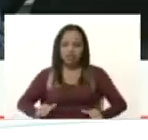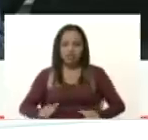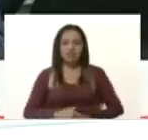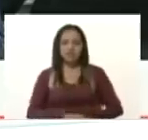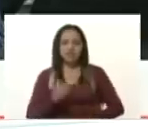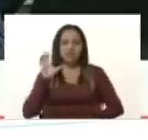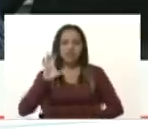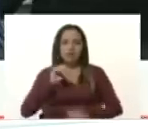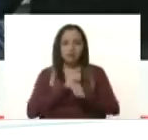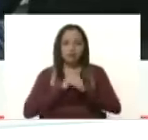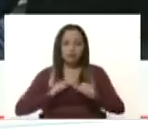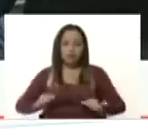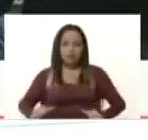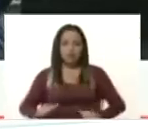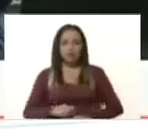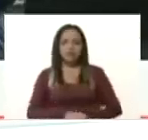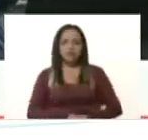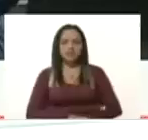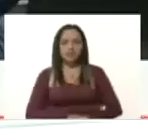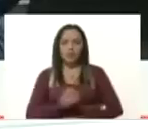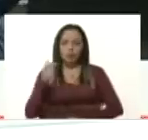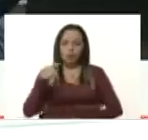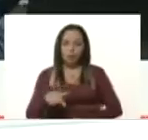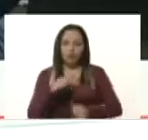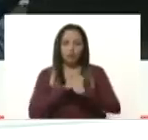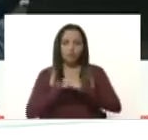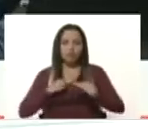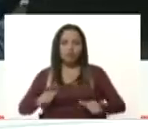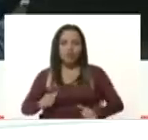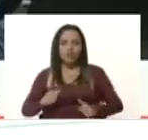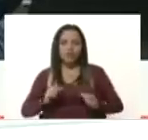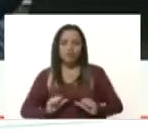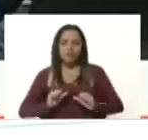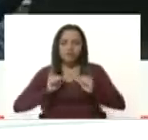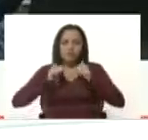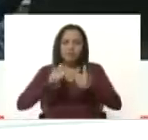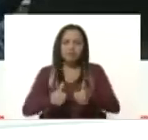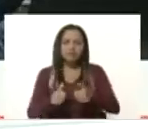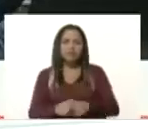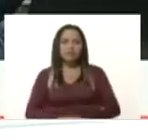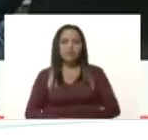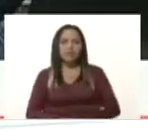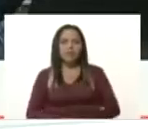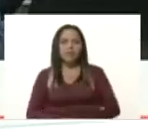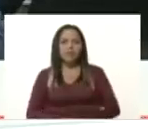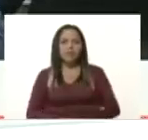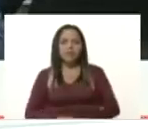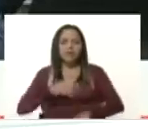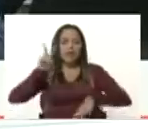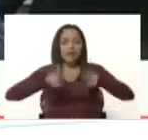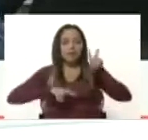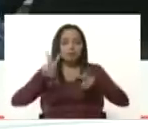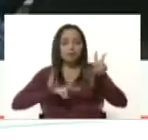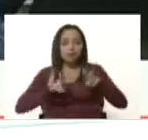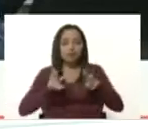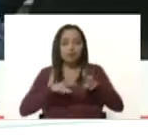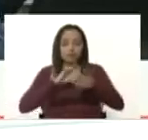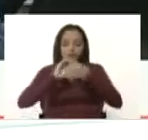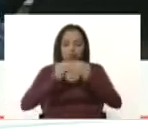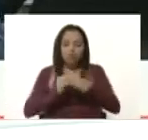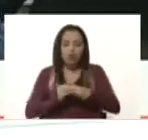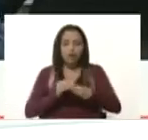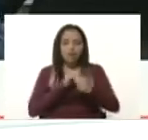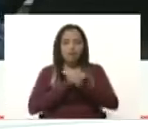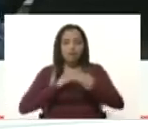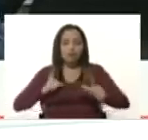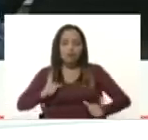Portuguesa. Hoy en Portuguesa se está inaugurando la Expo Productiva